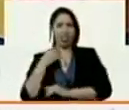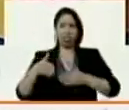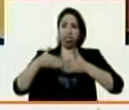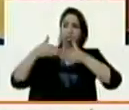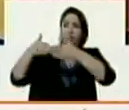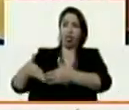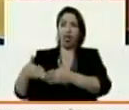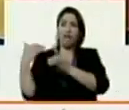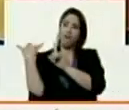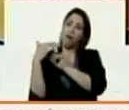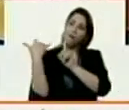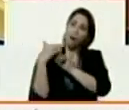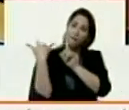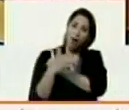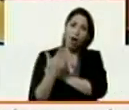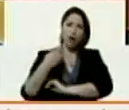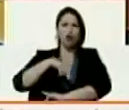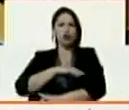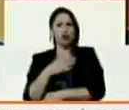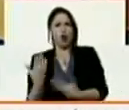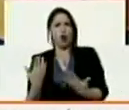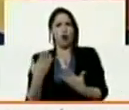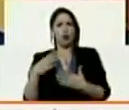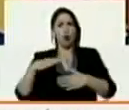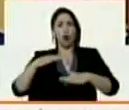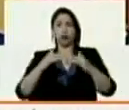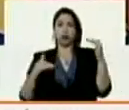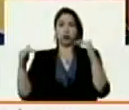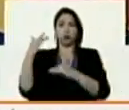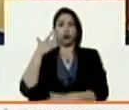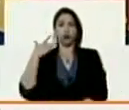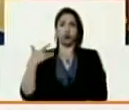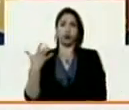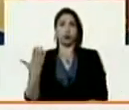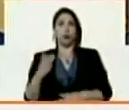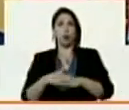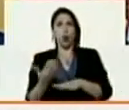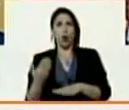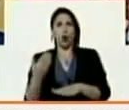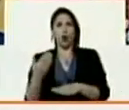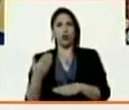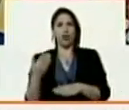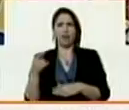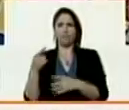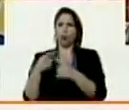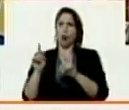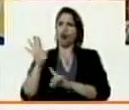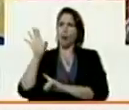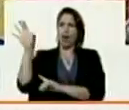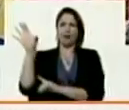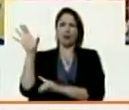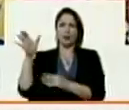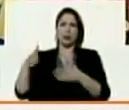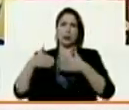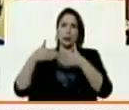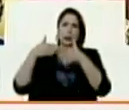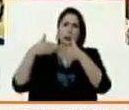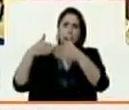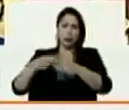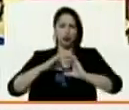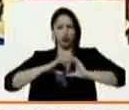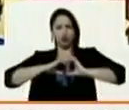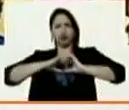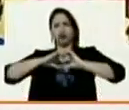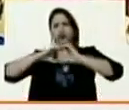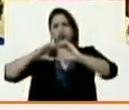dibujaron que nosotros éramos seres superiores porque ellos venían desde allá. Y que los enamoraron con una cruz,